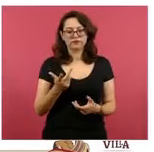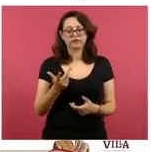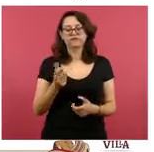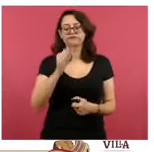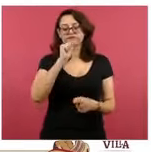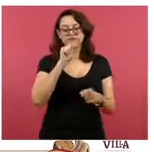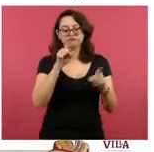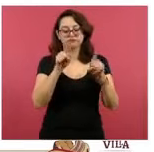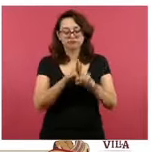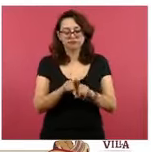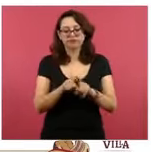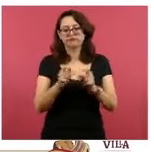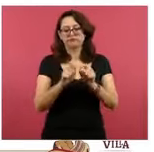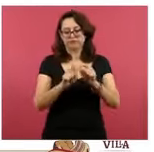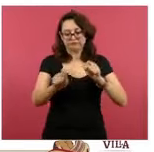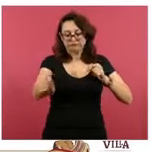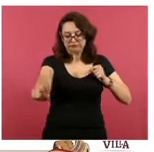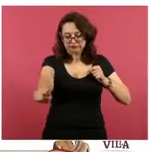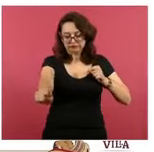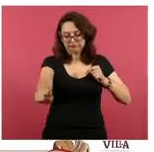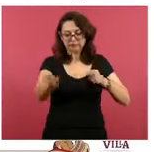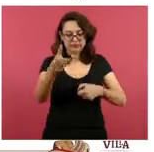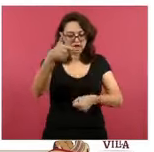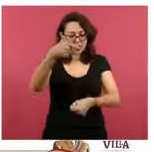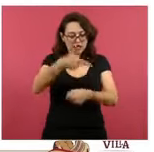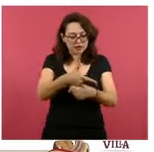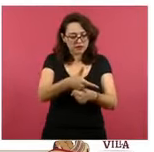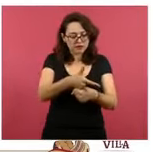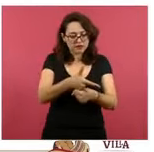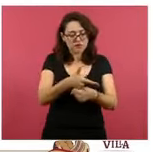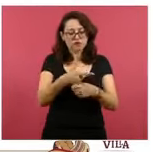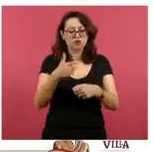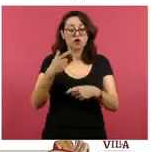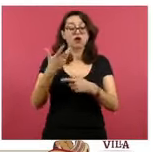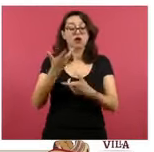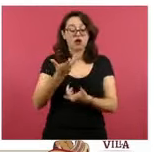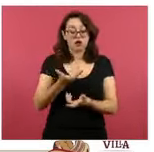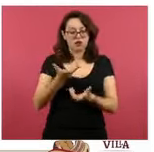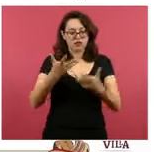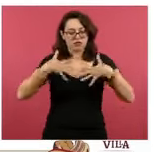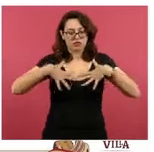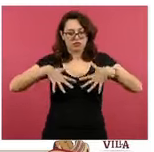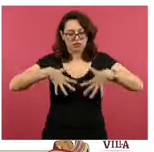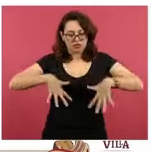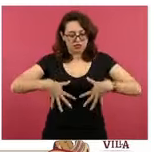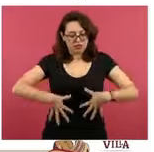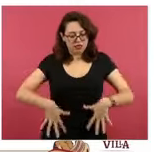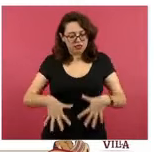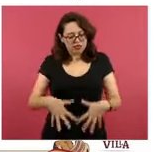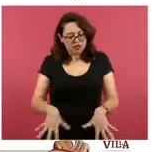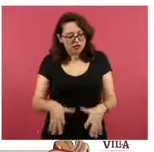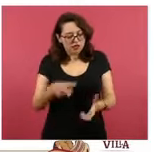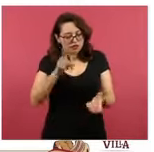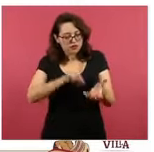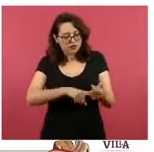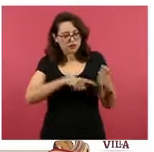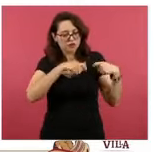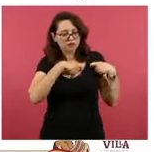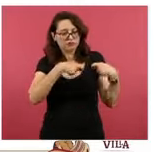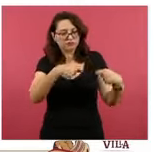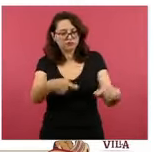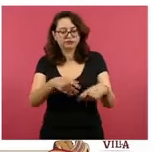la noción de medida, y identificar distintas tradiciones del tejido. Las palabras